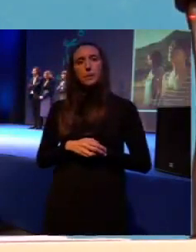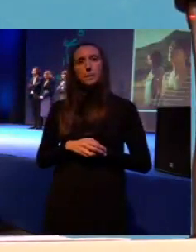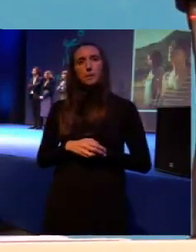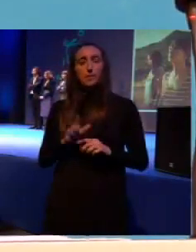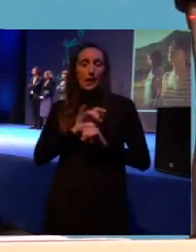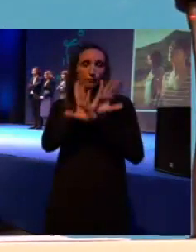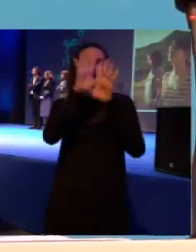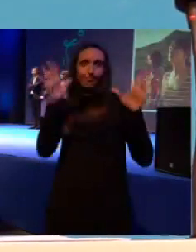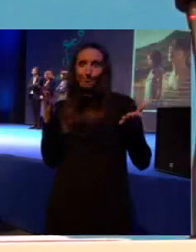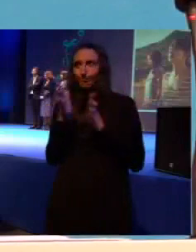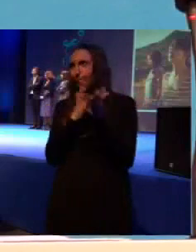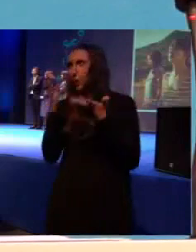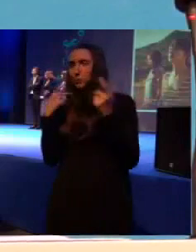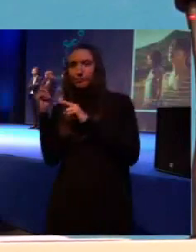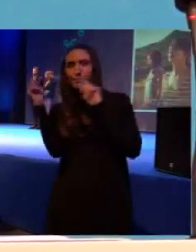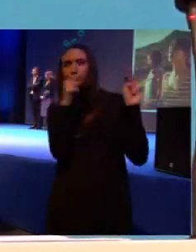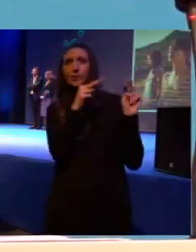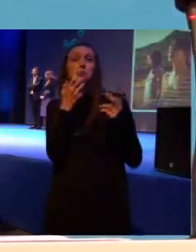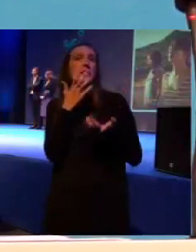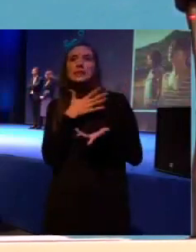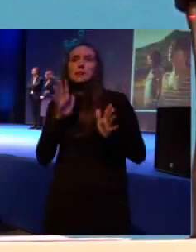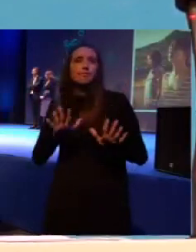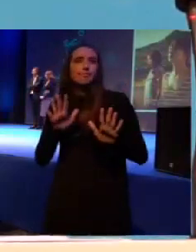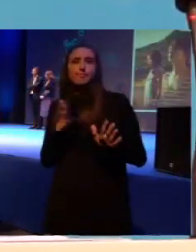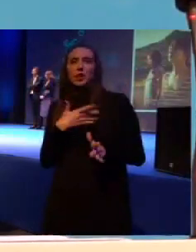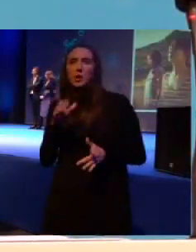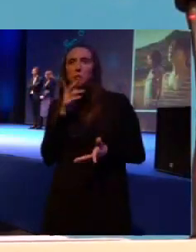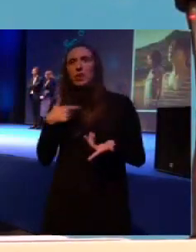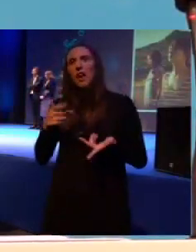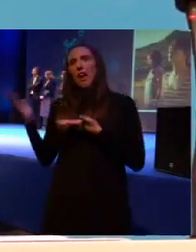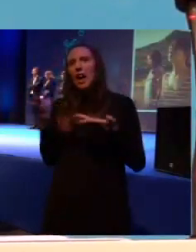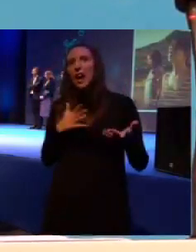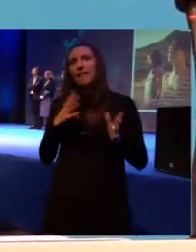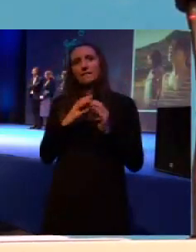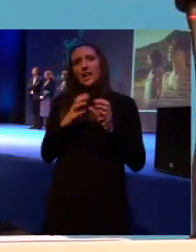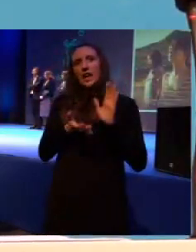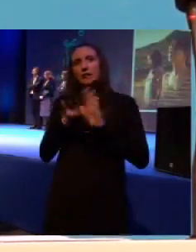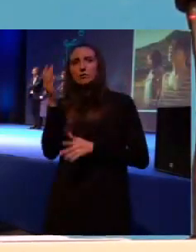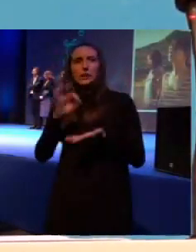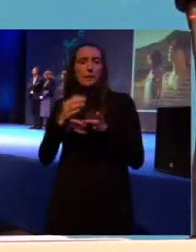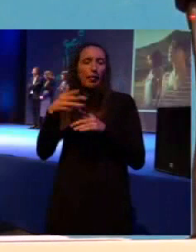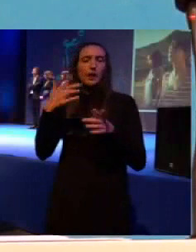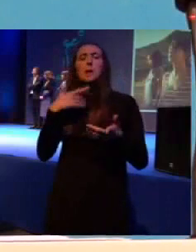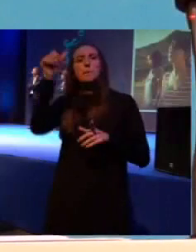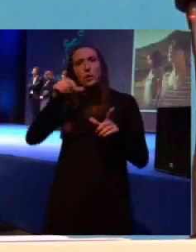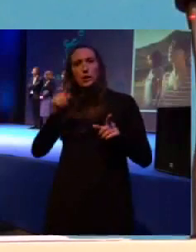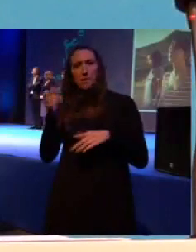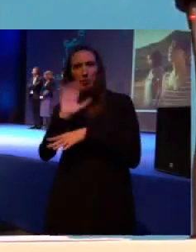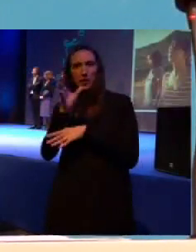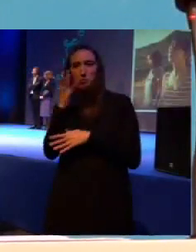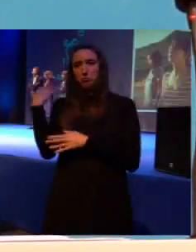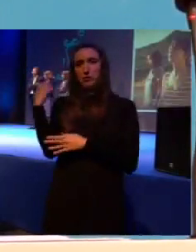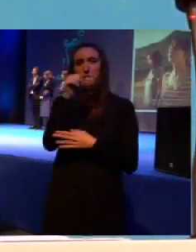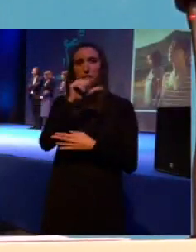Por supuesto, os animo a verla ahora y si no os queréis quedar porque lleváis un rato de gala y os queréis ir a tomar algo, la película también está en cine porque se estrenó el pasado